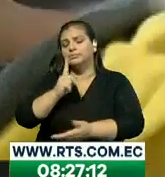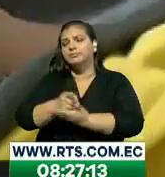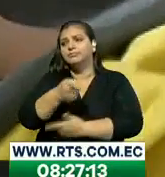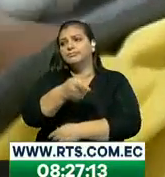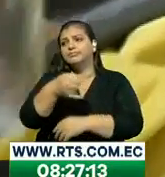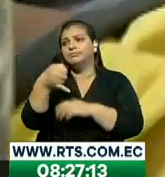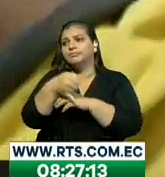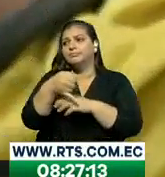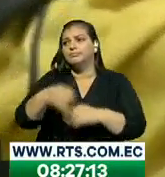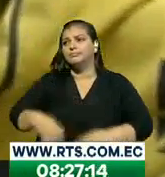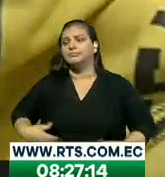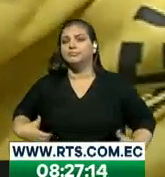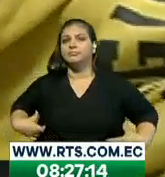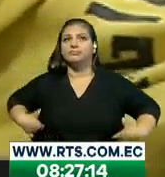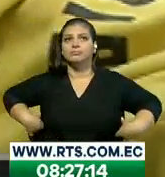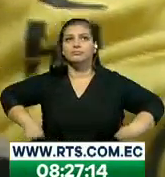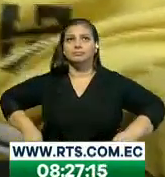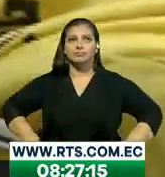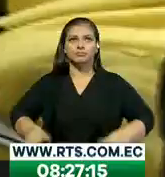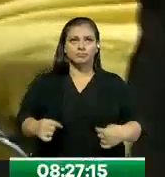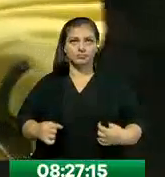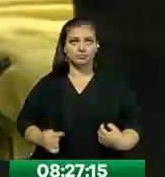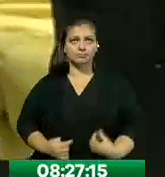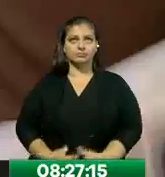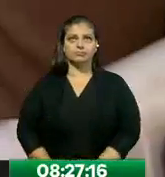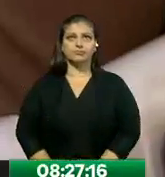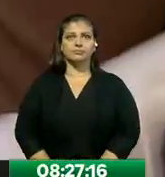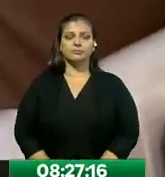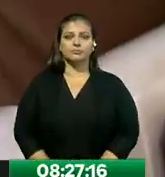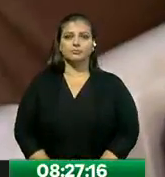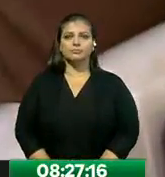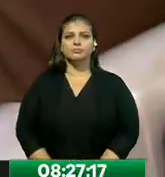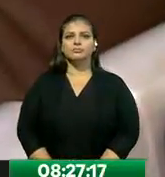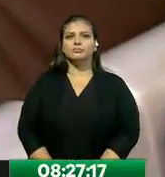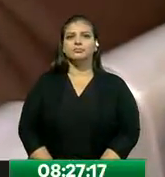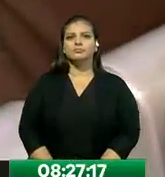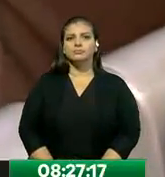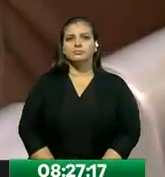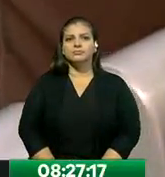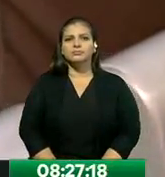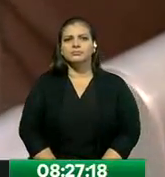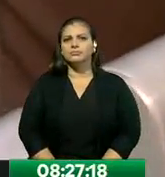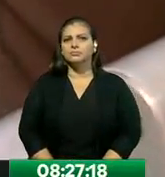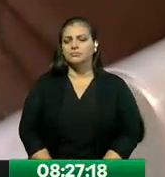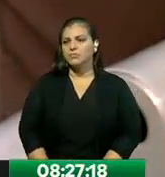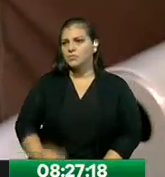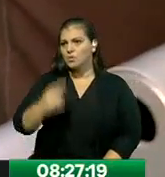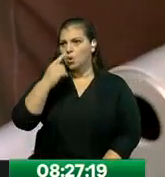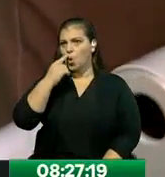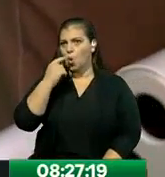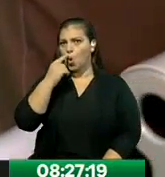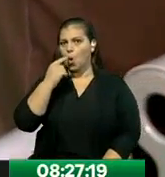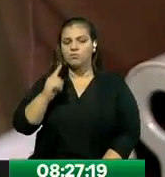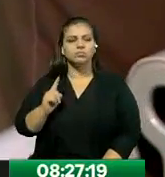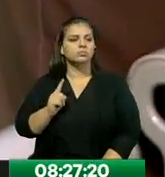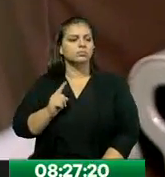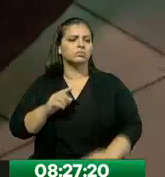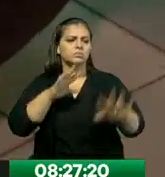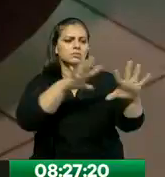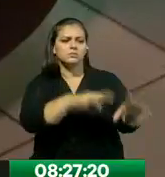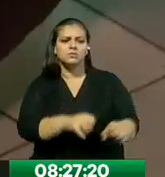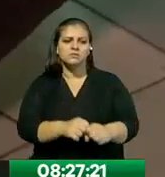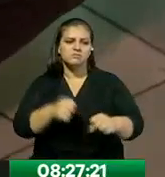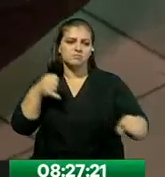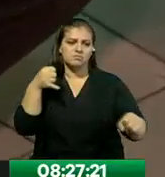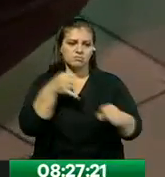pertinentes. Increíblemente, luego de cometido el abuso, el implicado le habría manifestado que deseaba vivir con ella y le